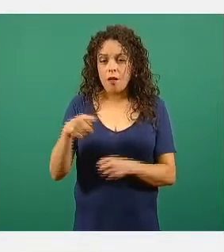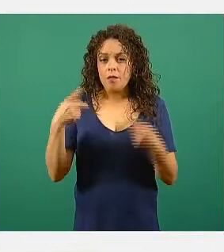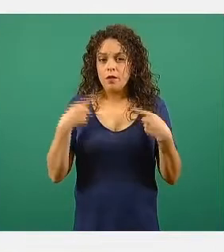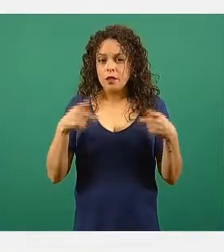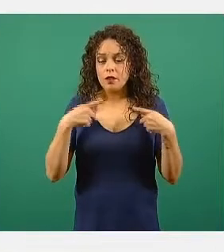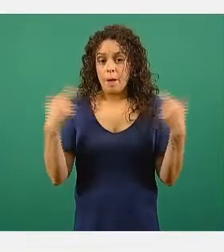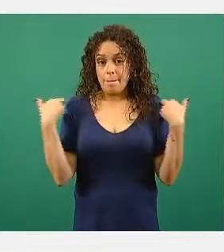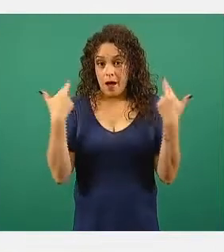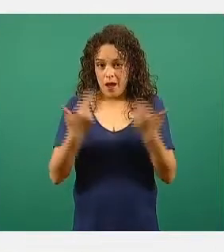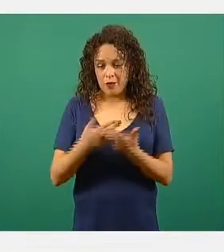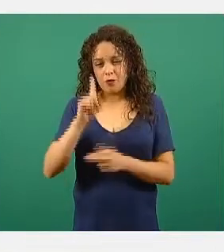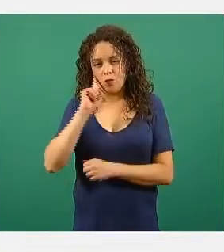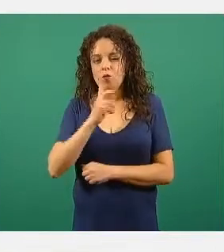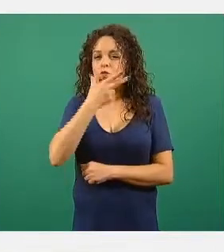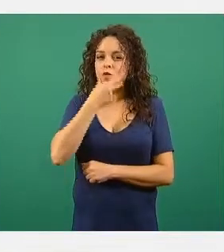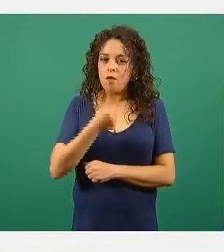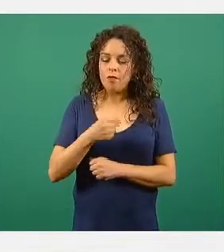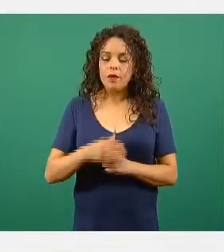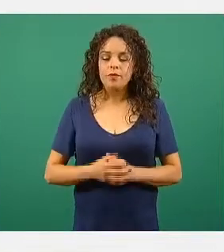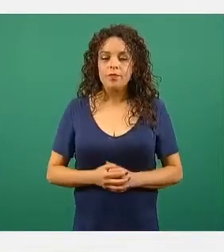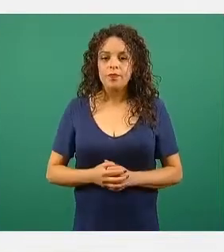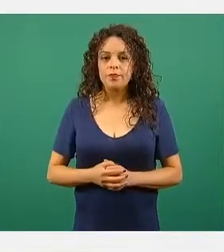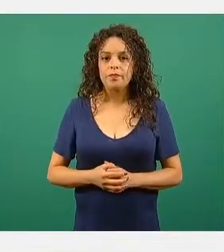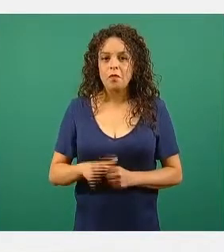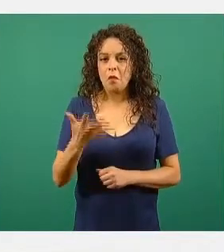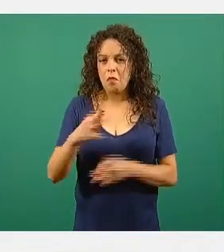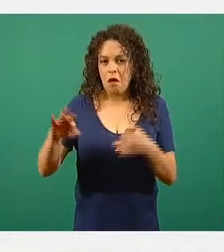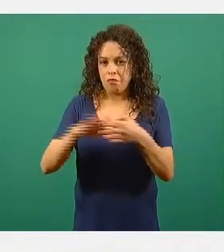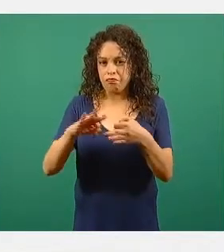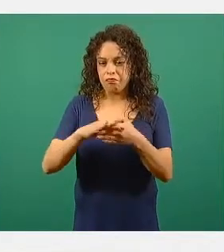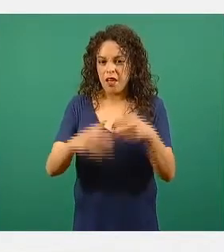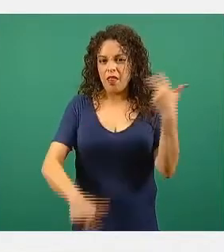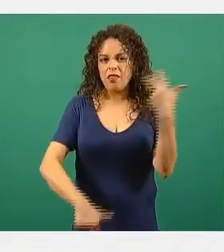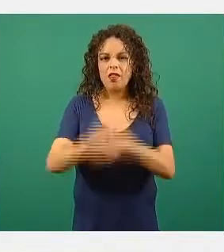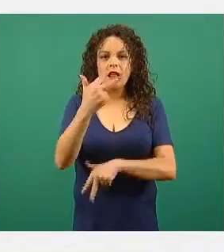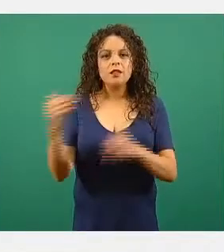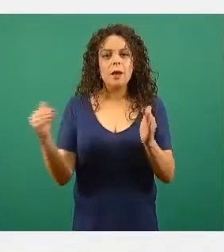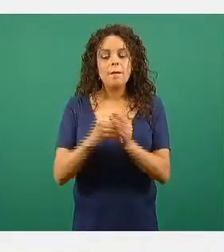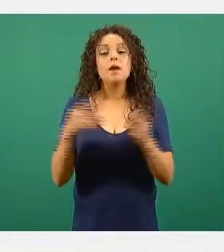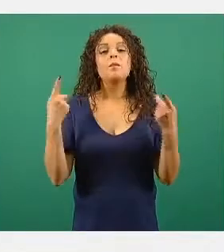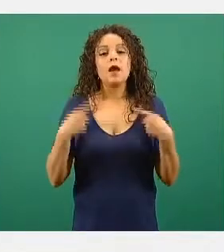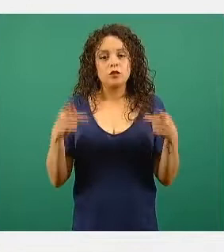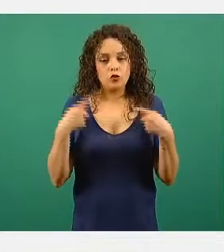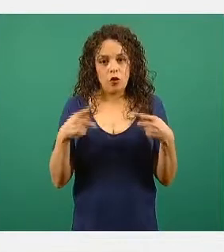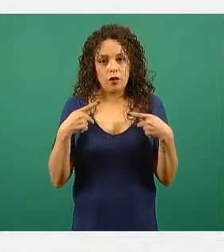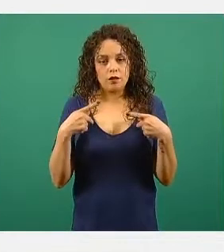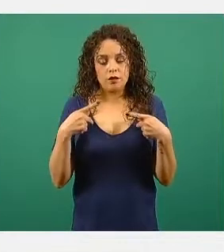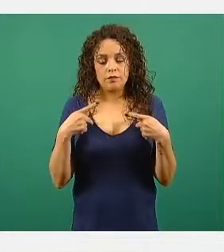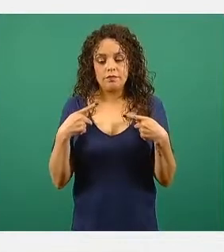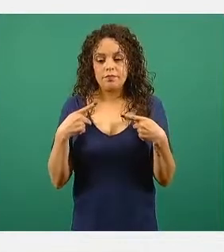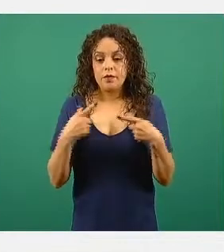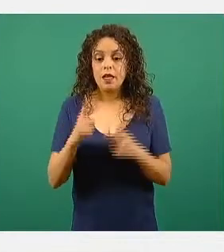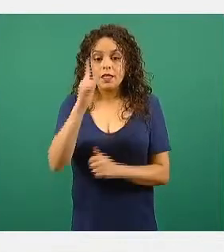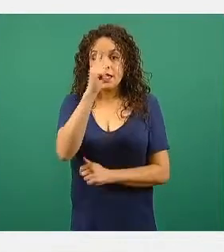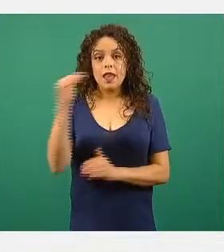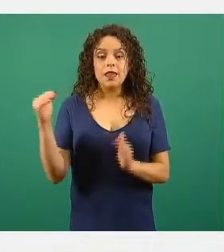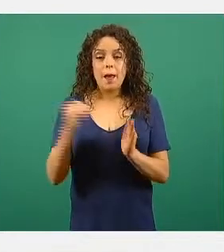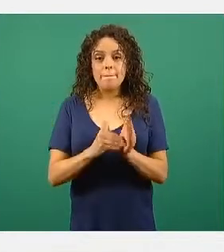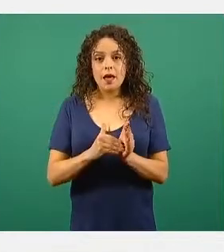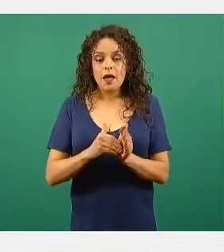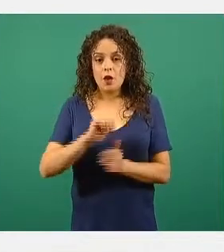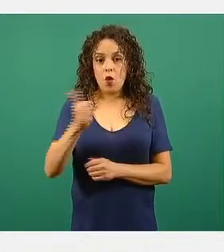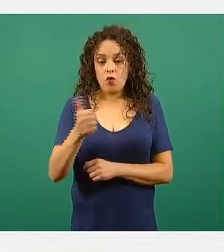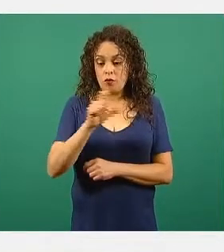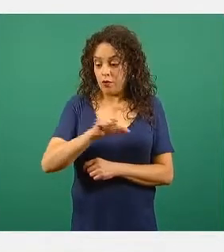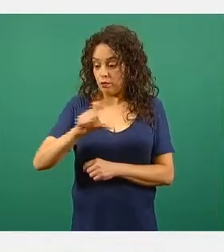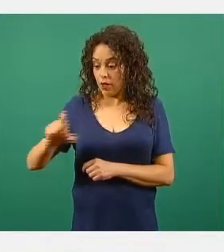de maestros y maestras alrededor de 13,000 personas. El restante, o es decir, los 7,000 dosis que